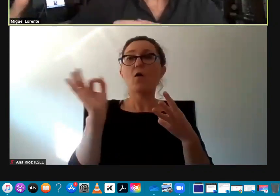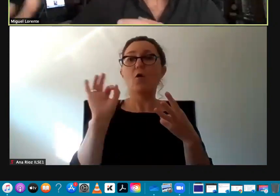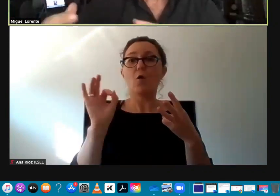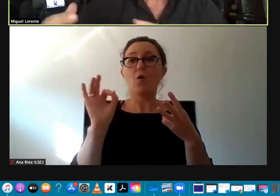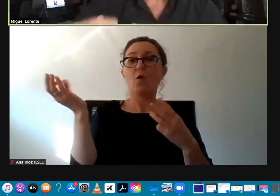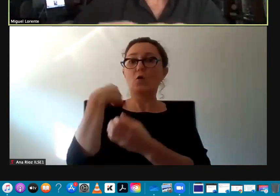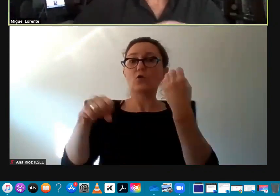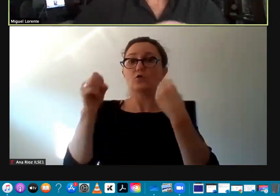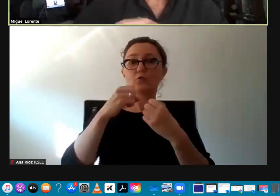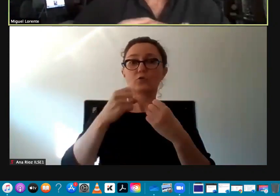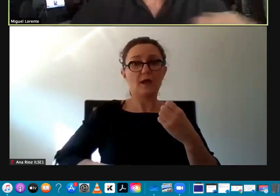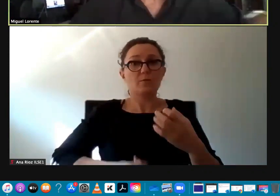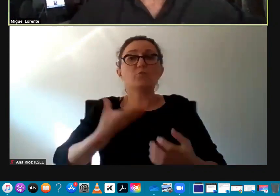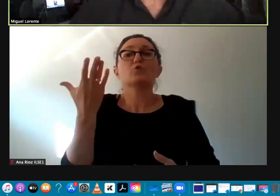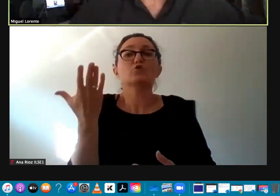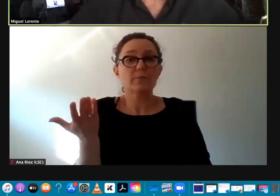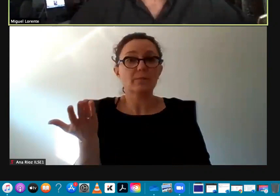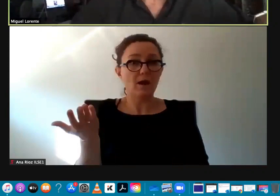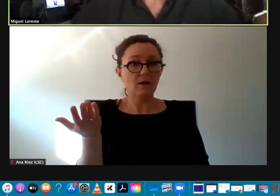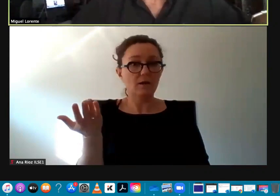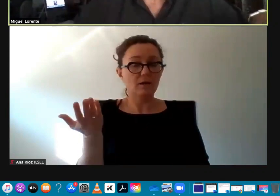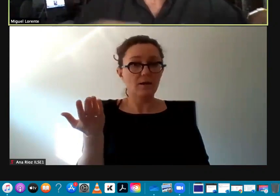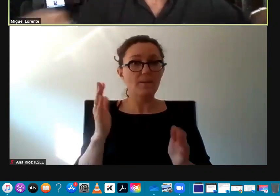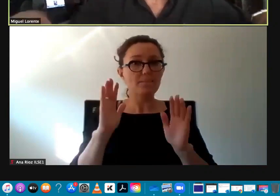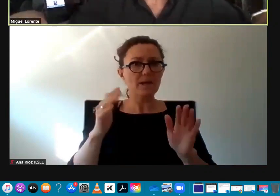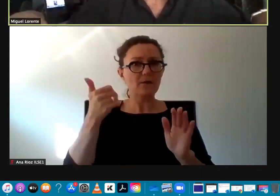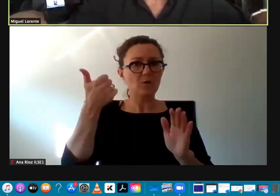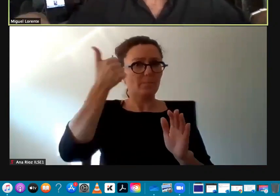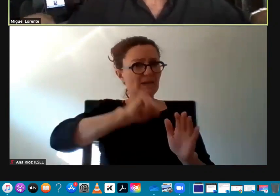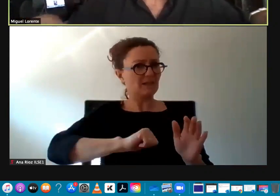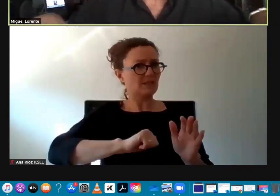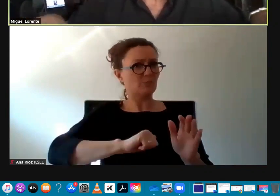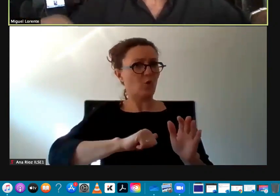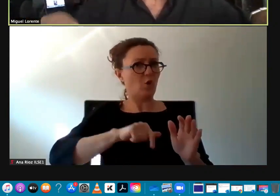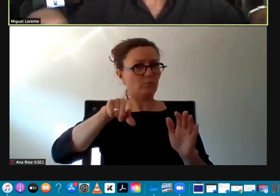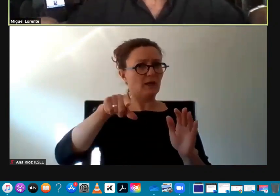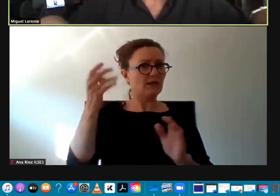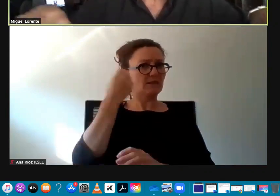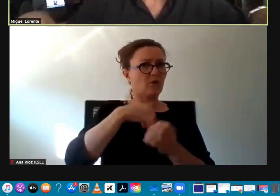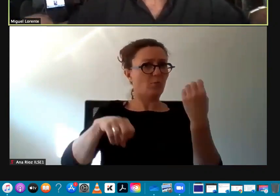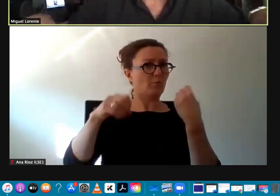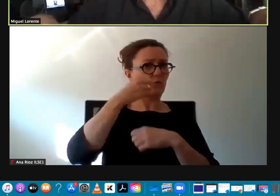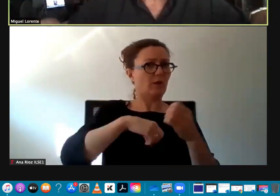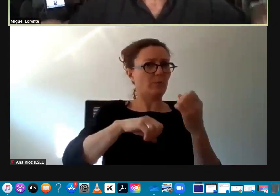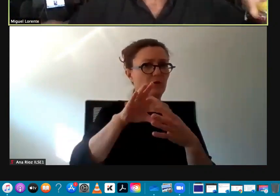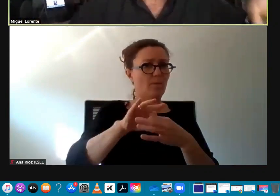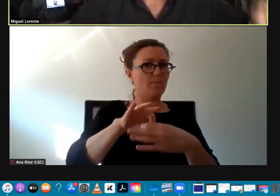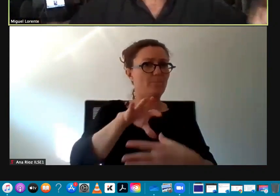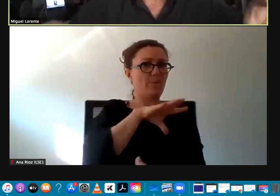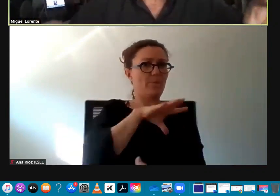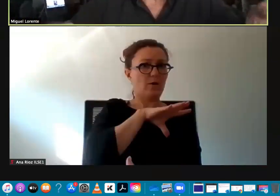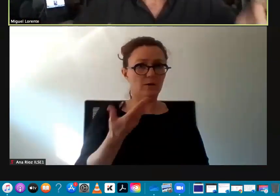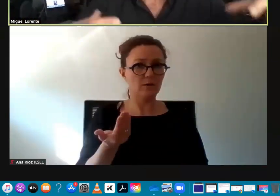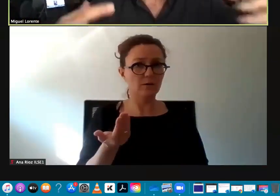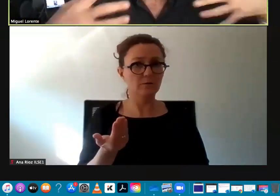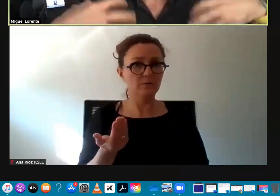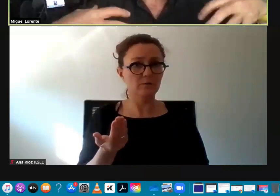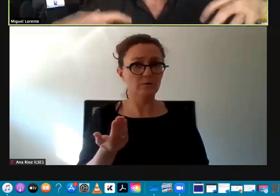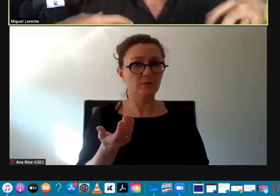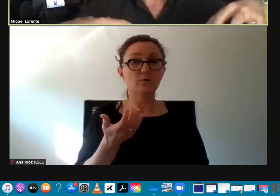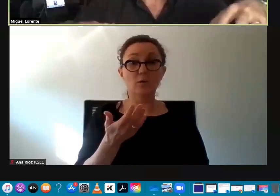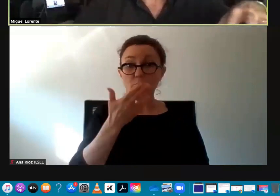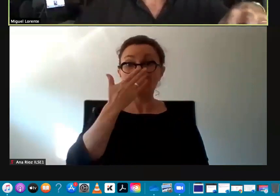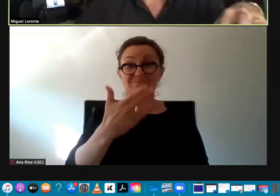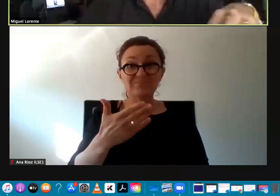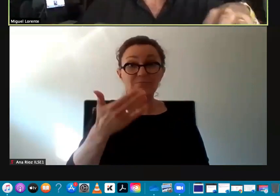muy impulsiva, pero parece que el machismo no existe en toda esa, digamos, determinación de la conducta, cuando el machismo forma